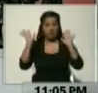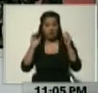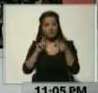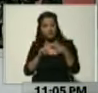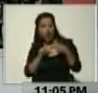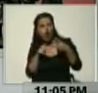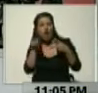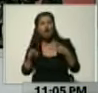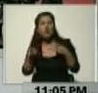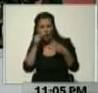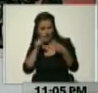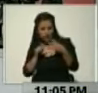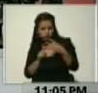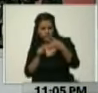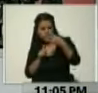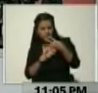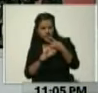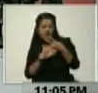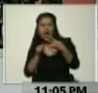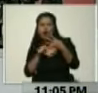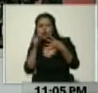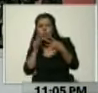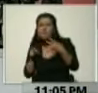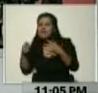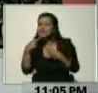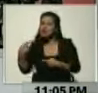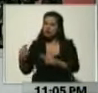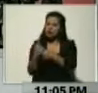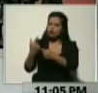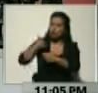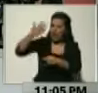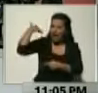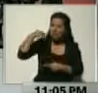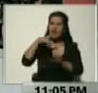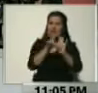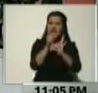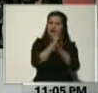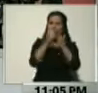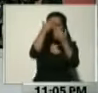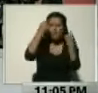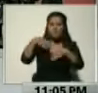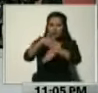señora. Yo no fui favorecido por ninguna ley de amnistía, yo. Póngase a estudiar,